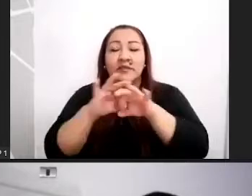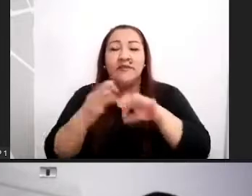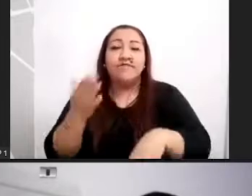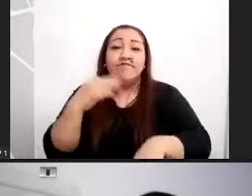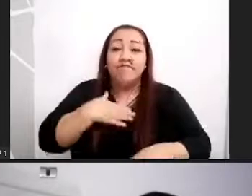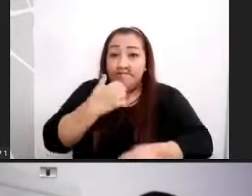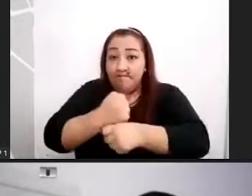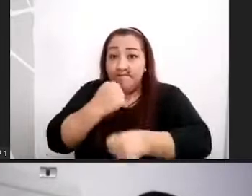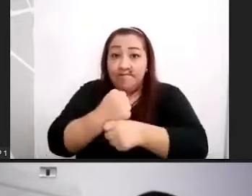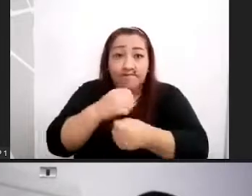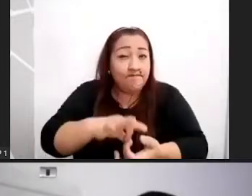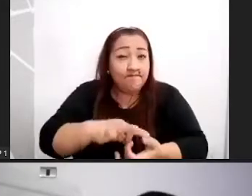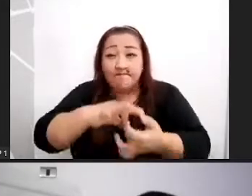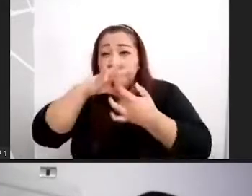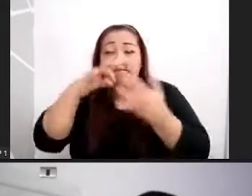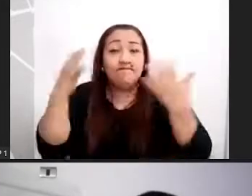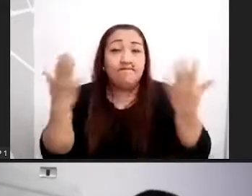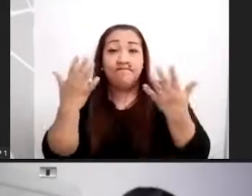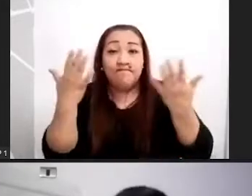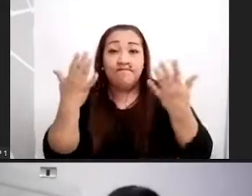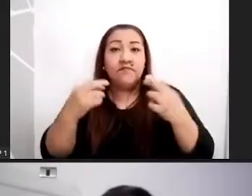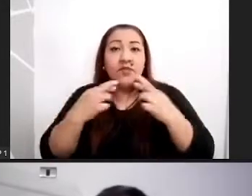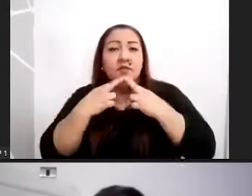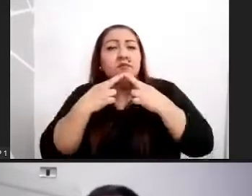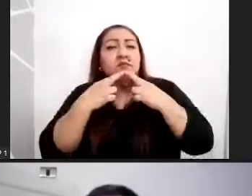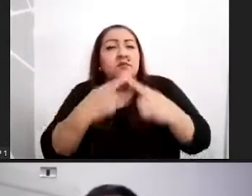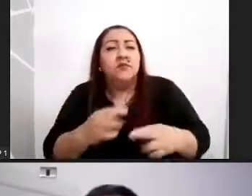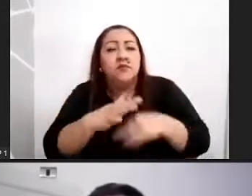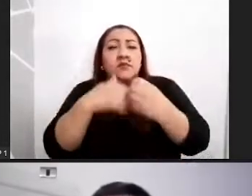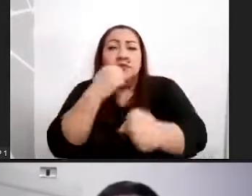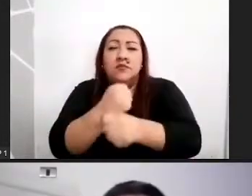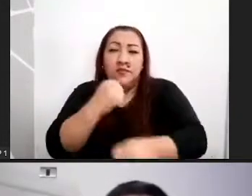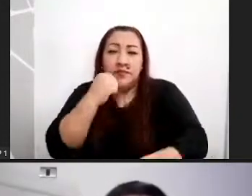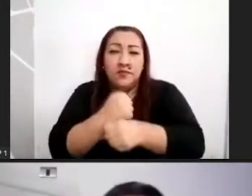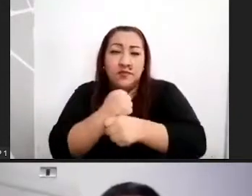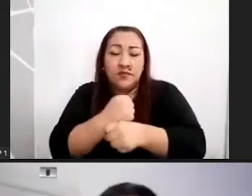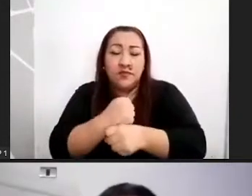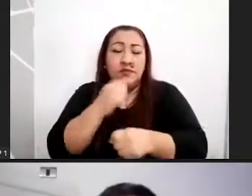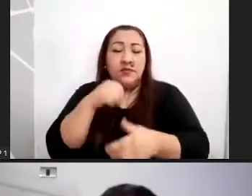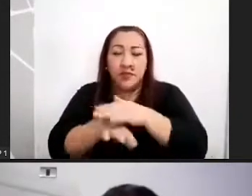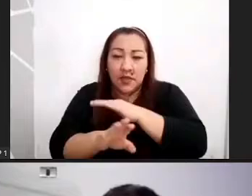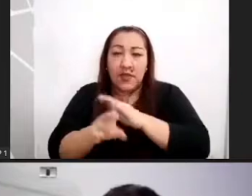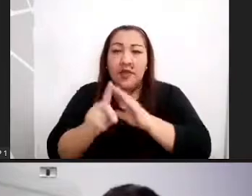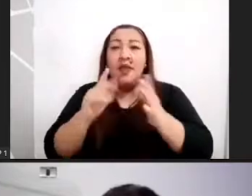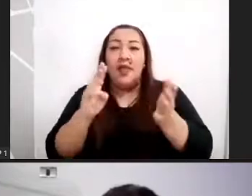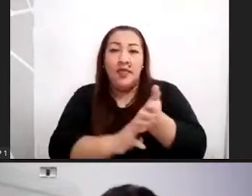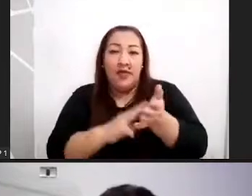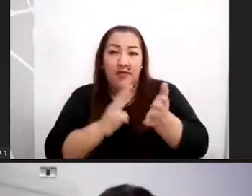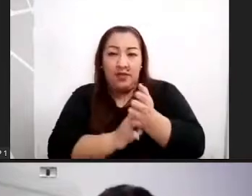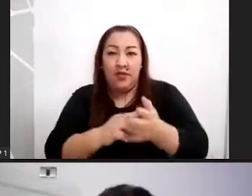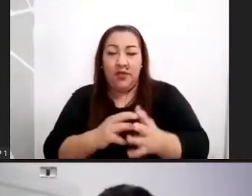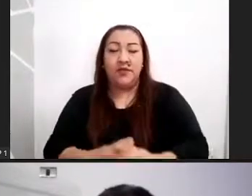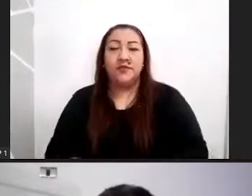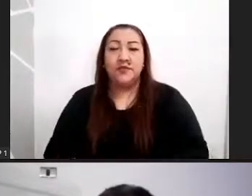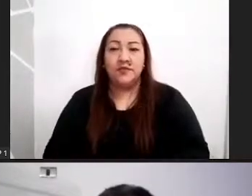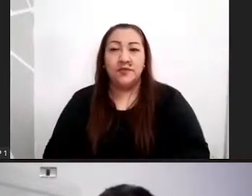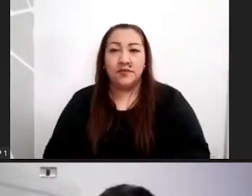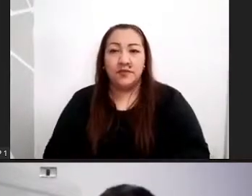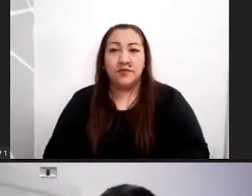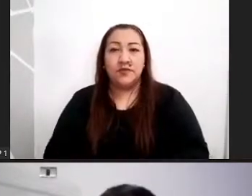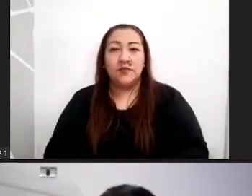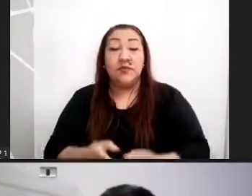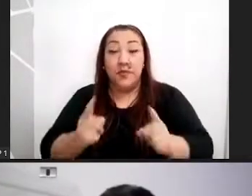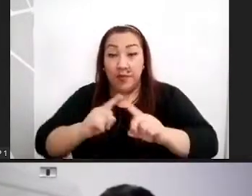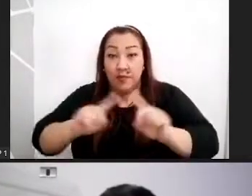trabajo y especialmente el resultado de los esfuerzos y de las actuaciones de la Defensoría del Pueblo. Sin embargo,